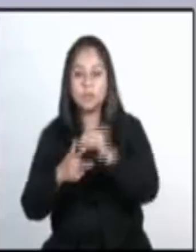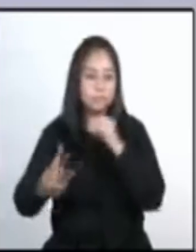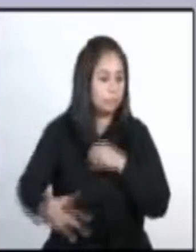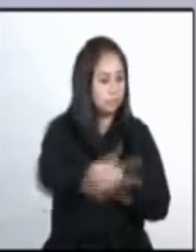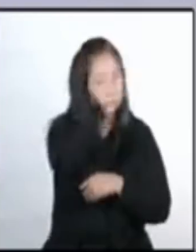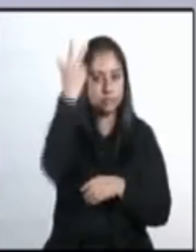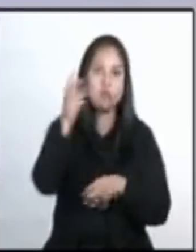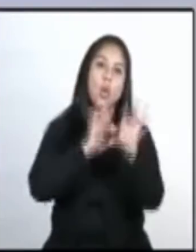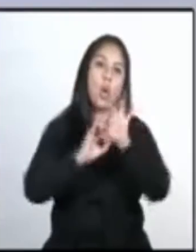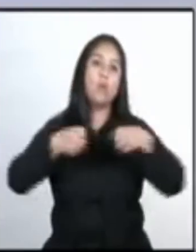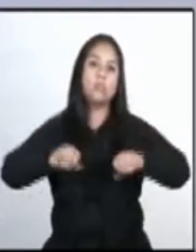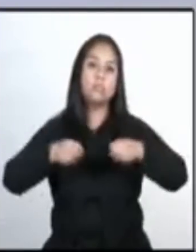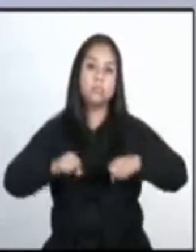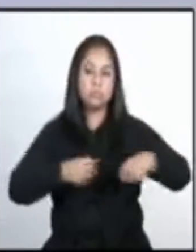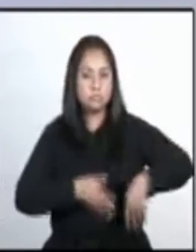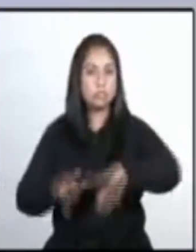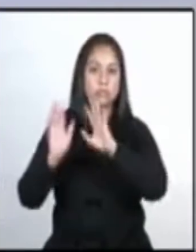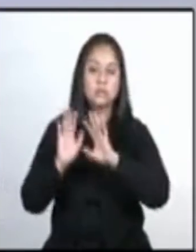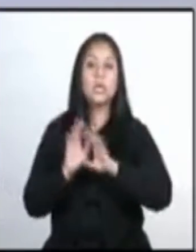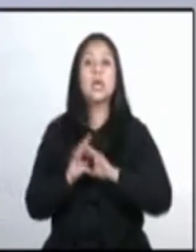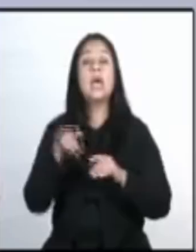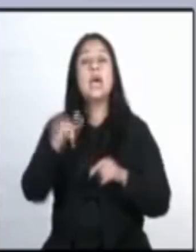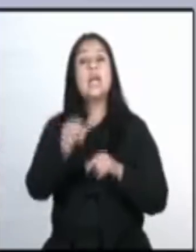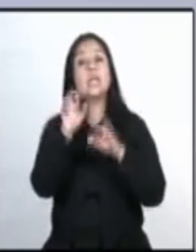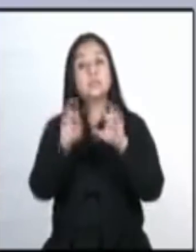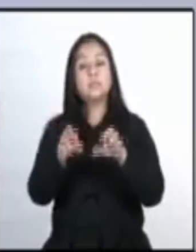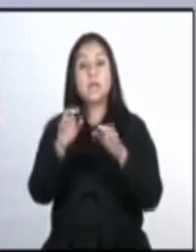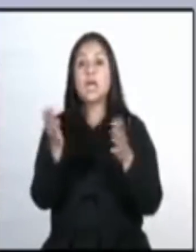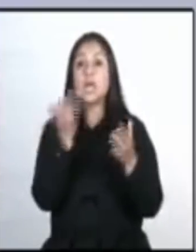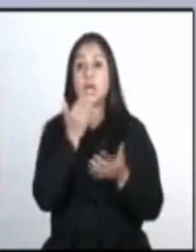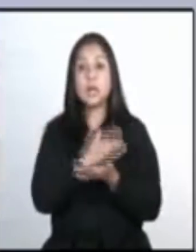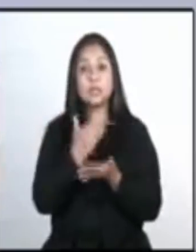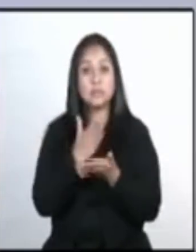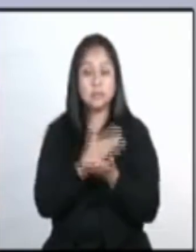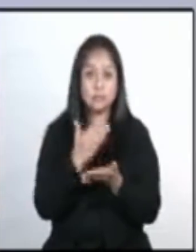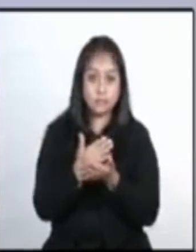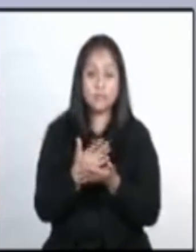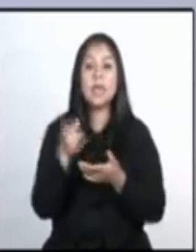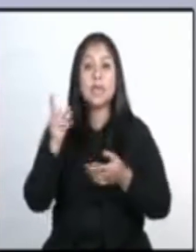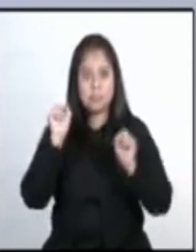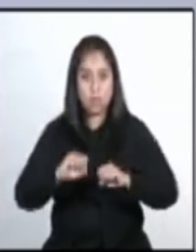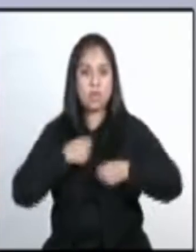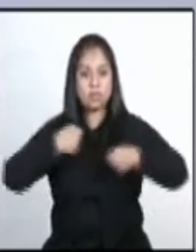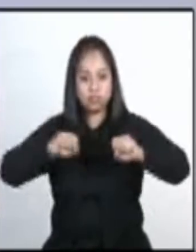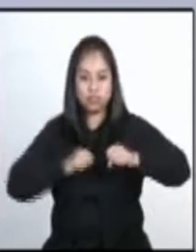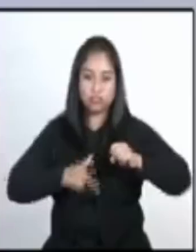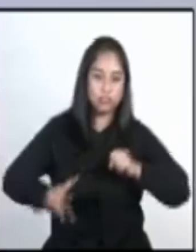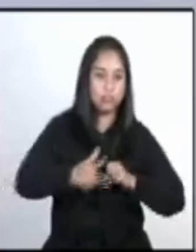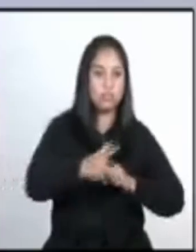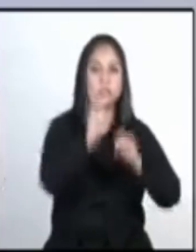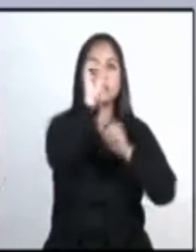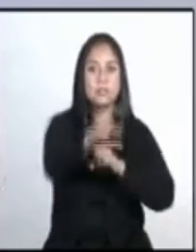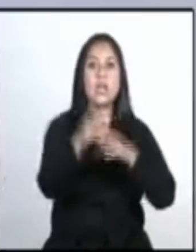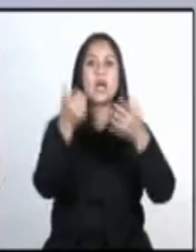servicios a través de las ventanillas. Aquellas cocinas de restaurantes que tengan servicio a domicilio y empresas que se dediquen